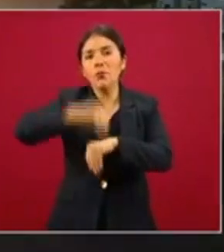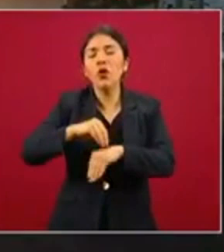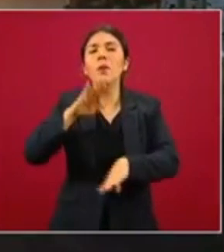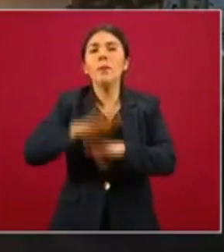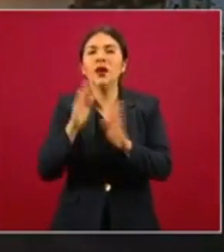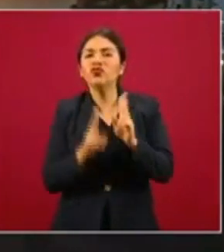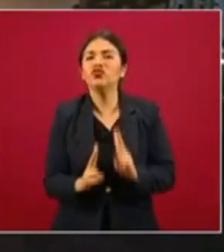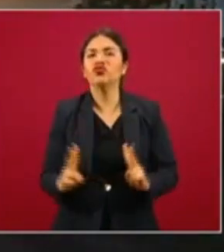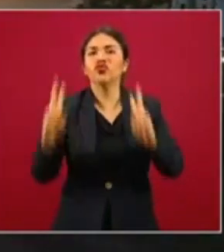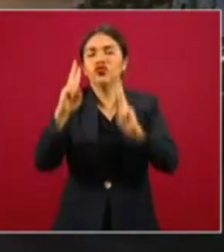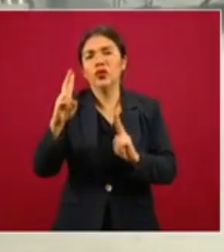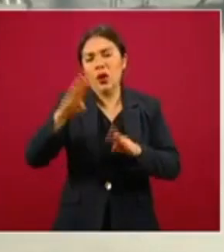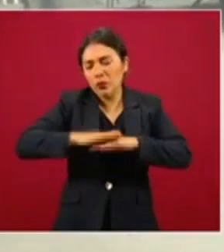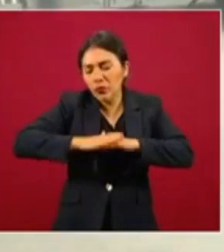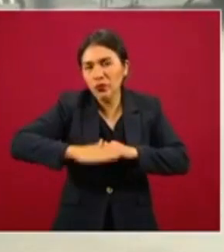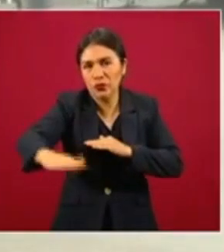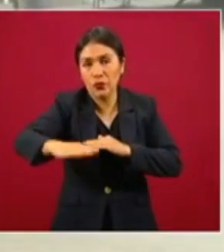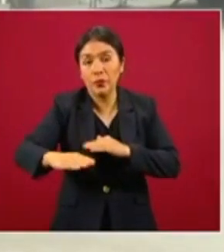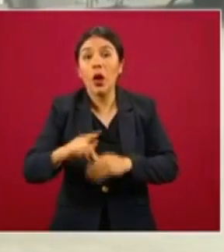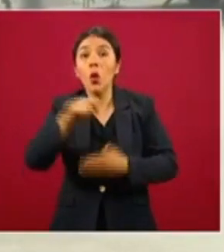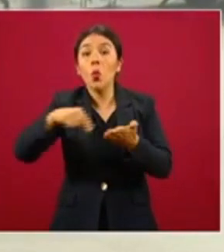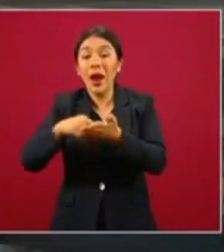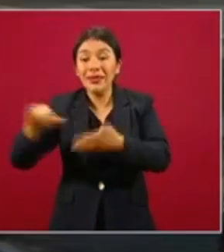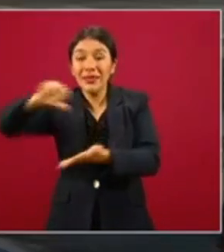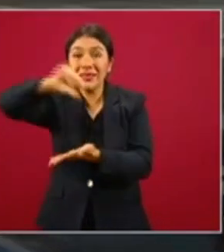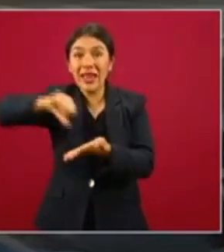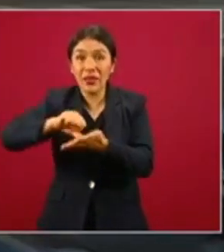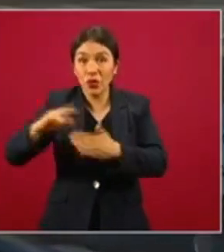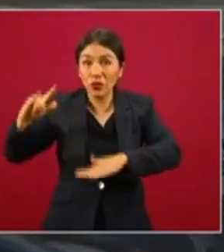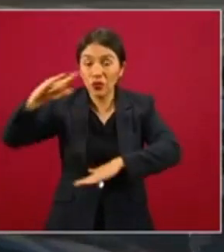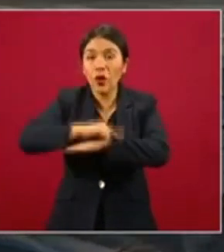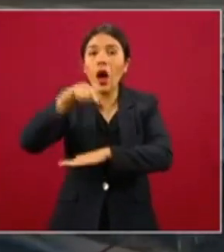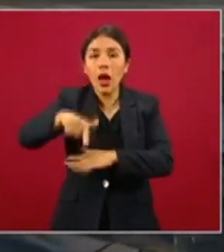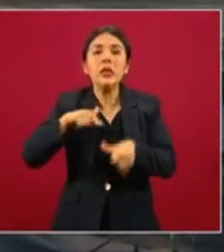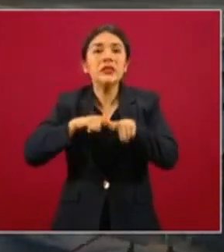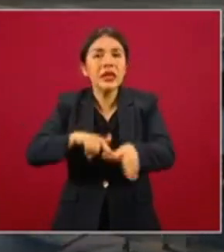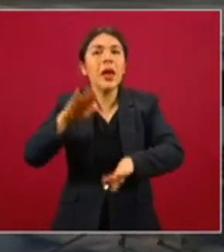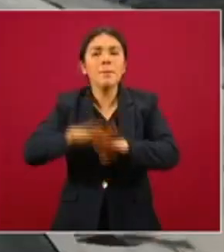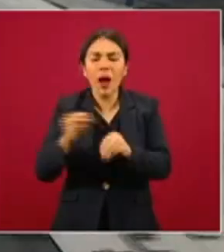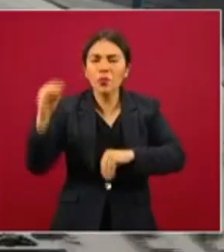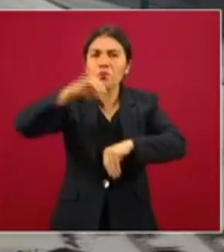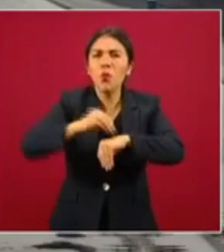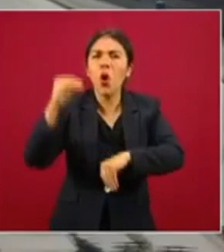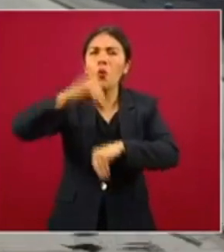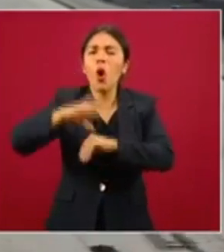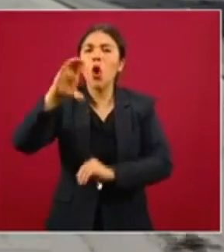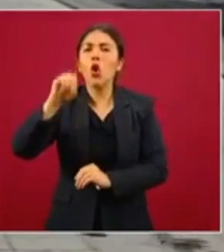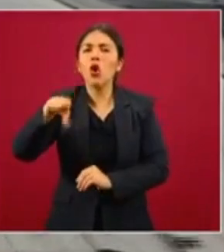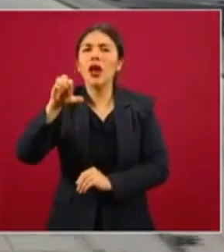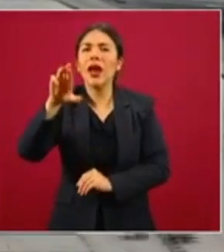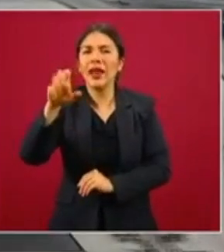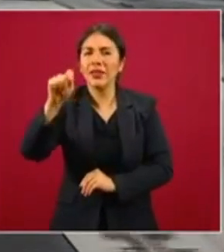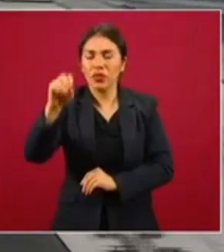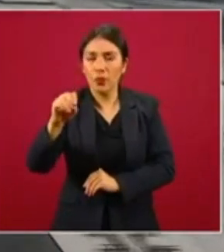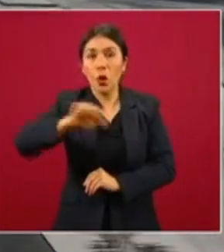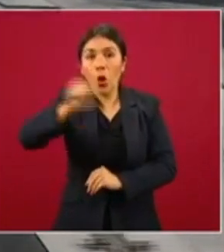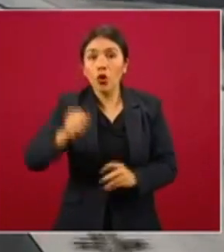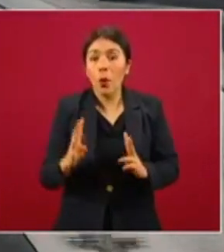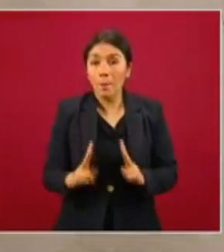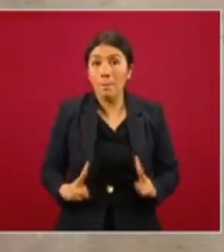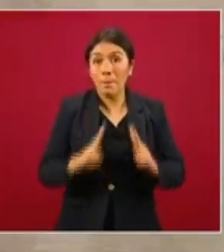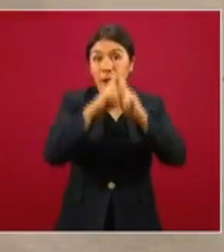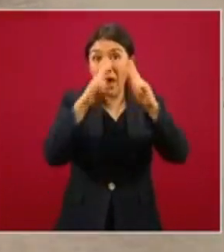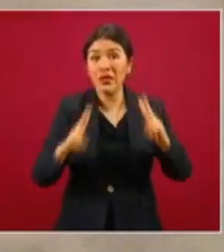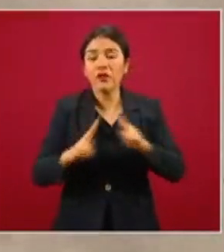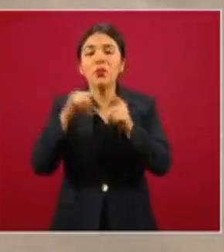de la estructura del pavimento. En la pista central siguen los trabajos de tendido de concreto. En calles de rodaje y plataformas